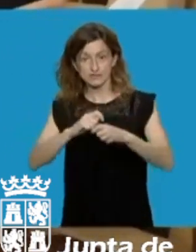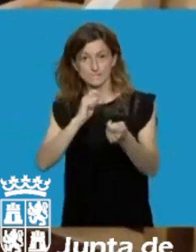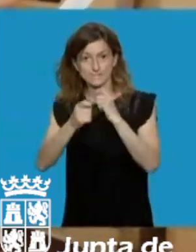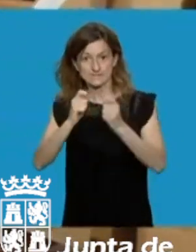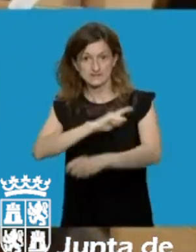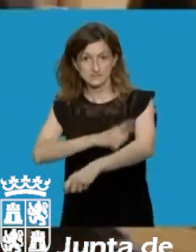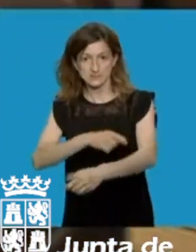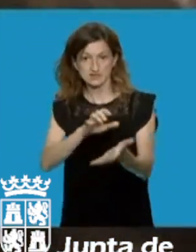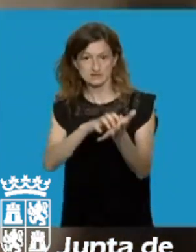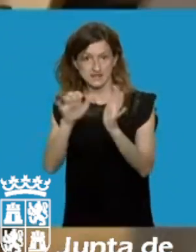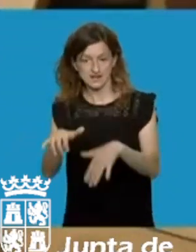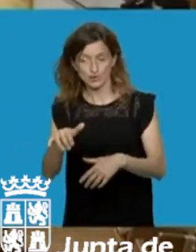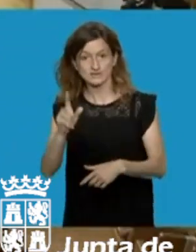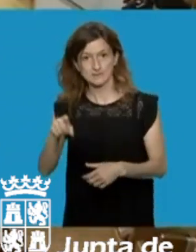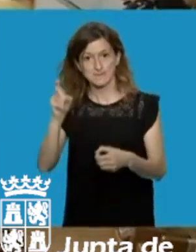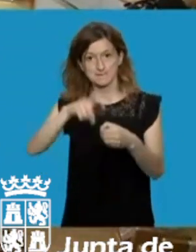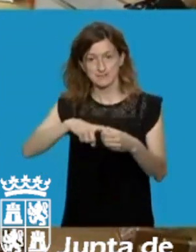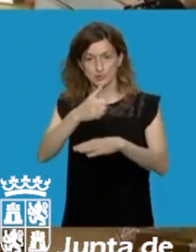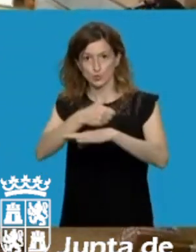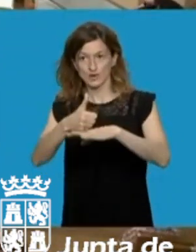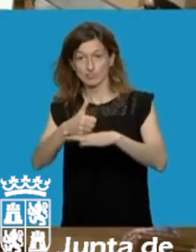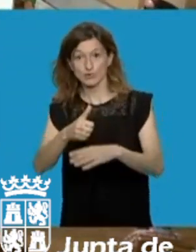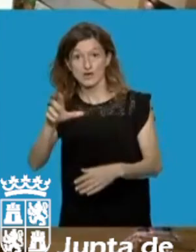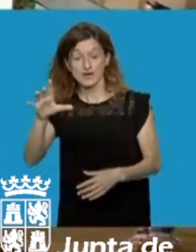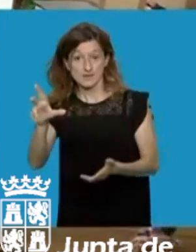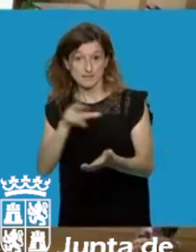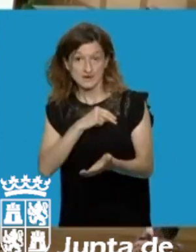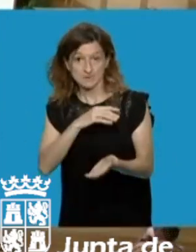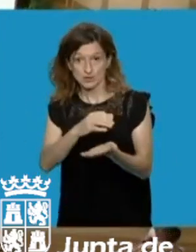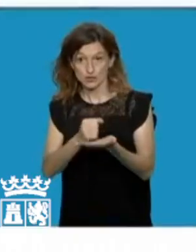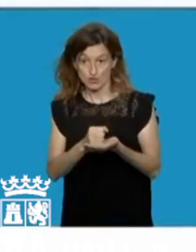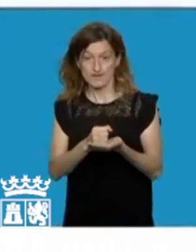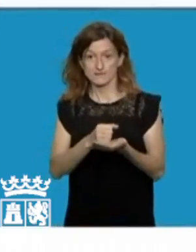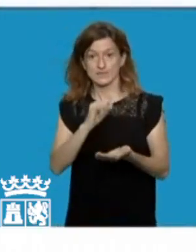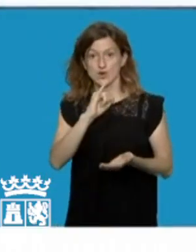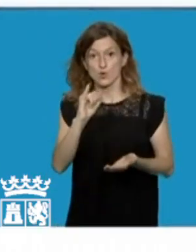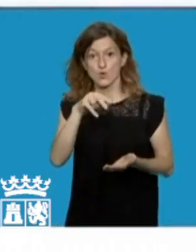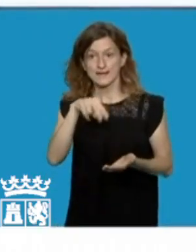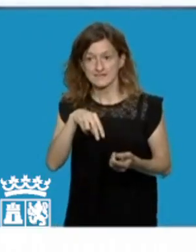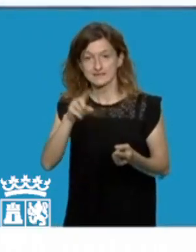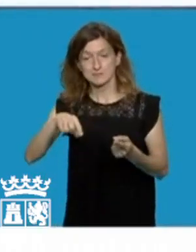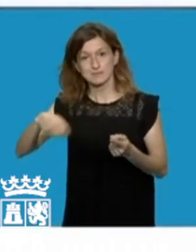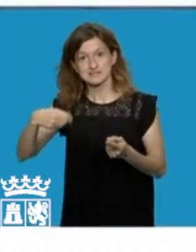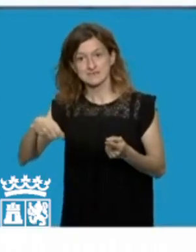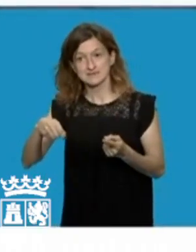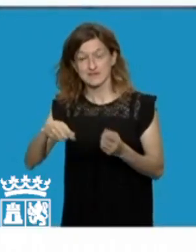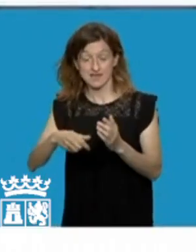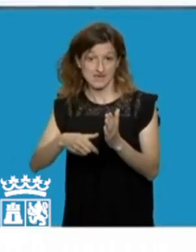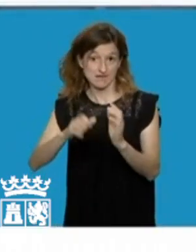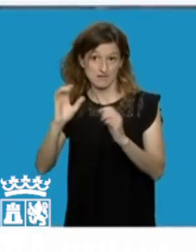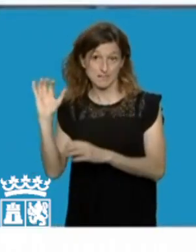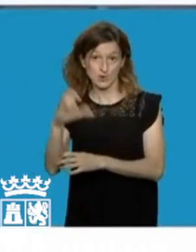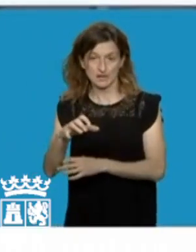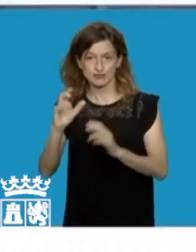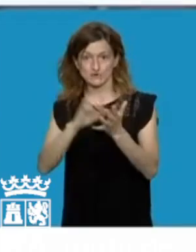Deportiva de Castilla y León y miembro del jurado. Recogen el premio Juanín García y el presidente de la Federación de Balonmano de Castilla y León,